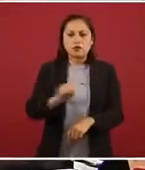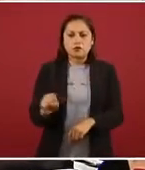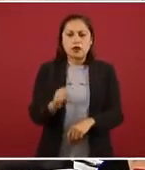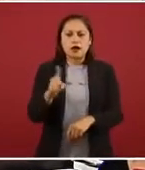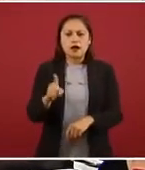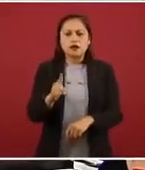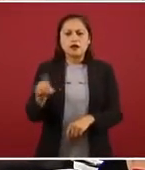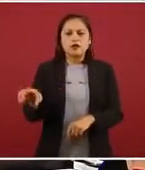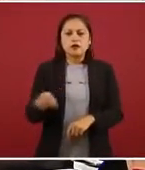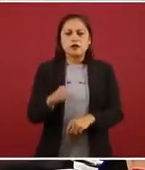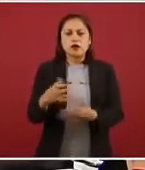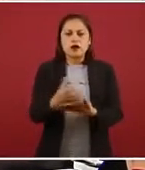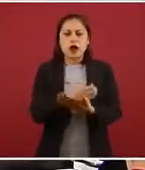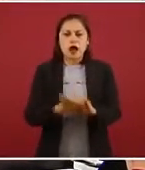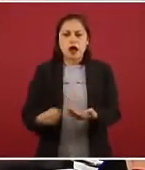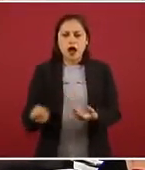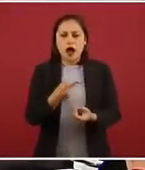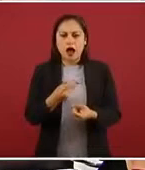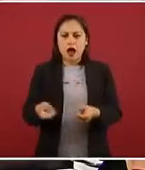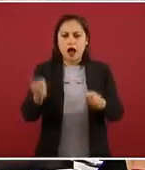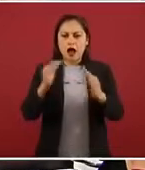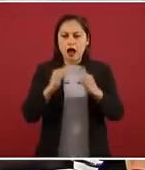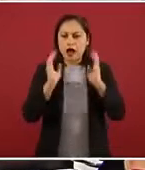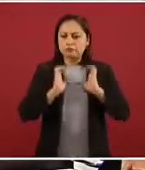mansiones, carros de lujo,